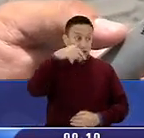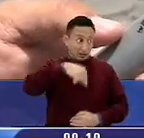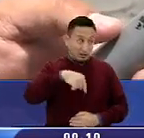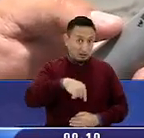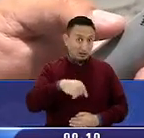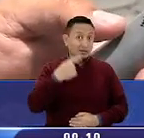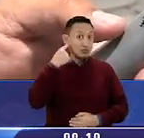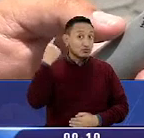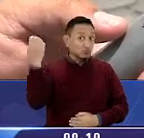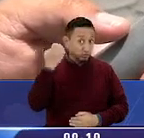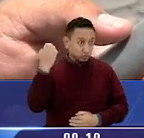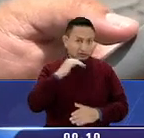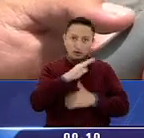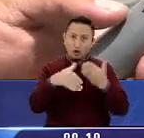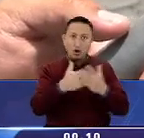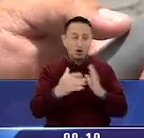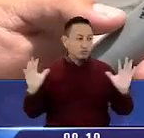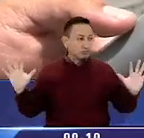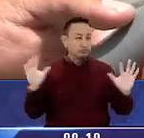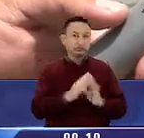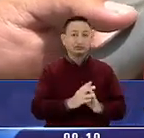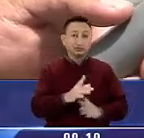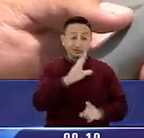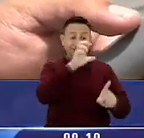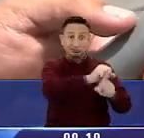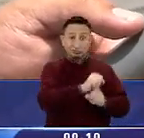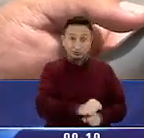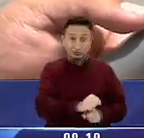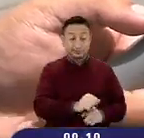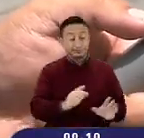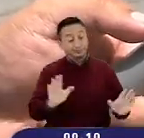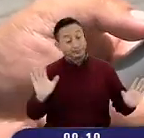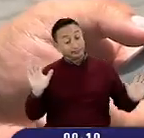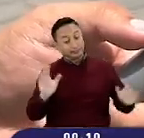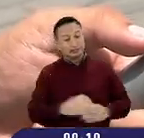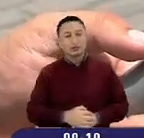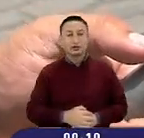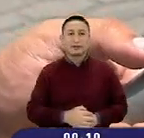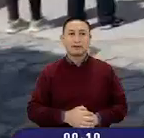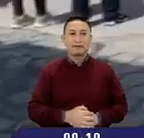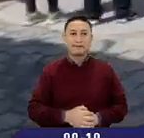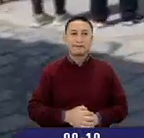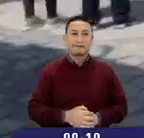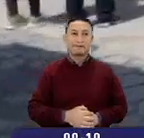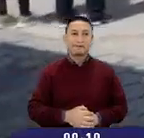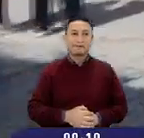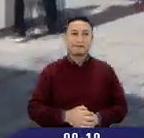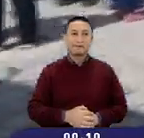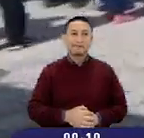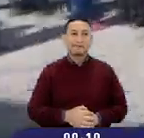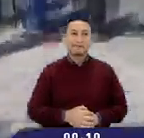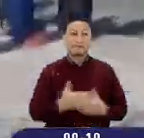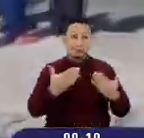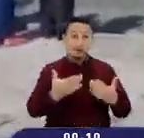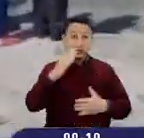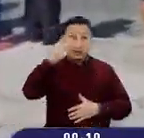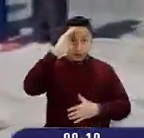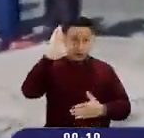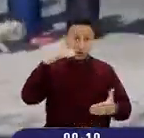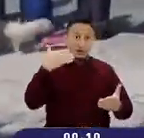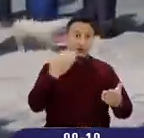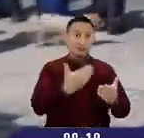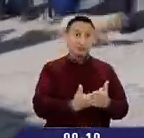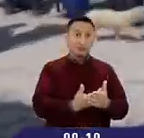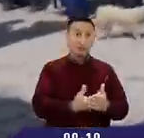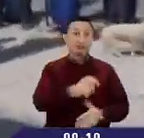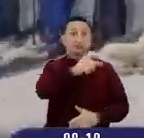suena la alarma y sale absolutamente todos, y donde se le lincha, sí va a escapar a tener problemas. Luego de unos minutos, la Policía Nacional llegó para